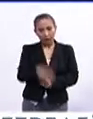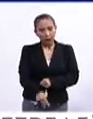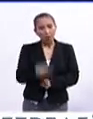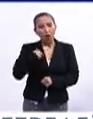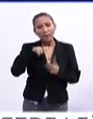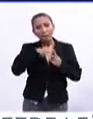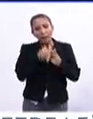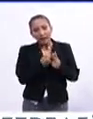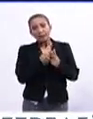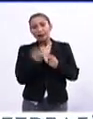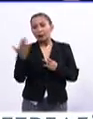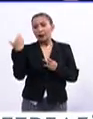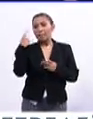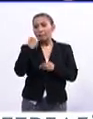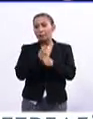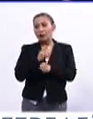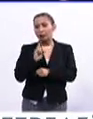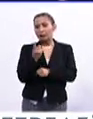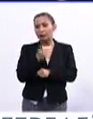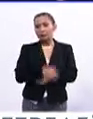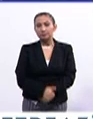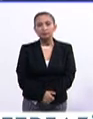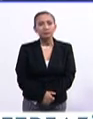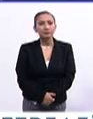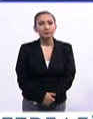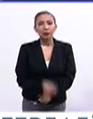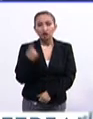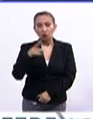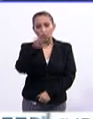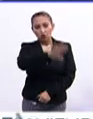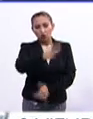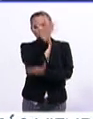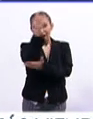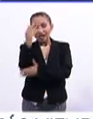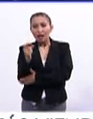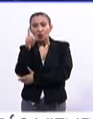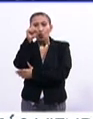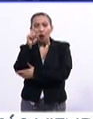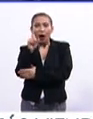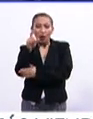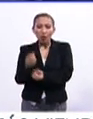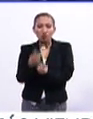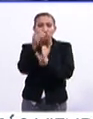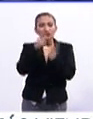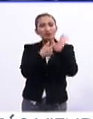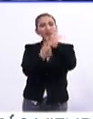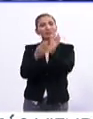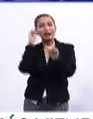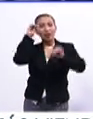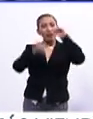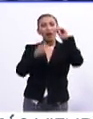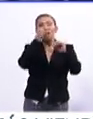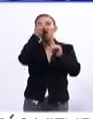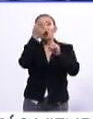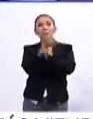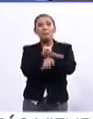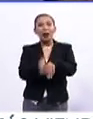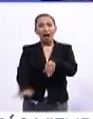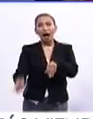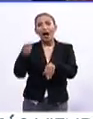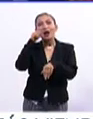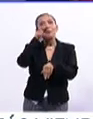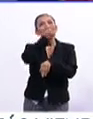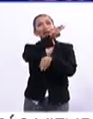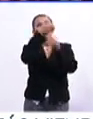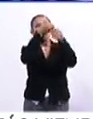a partir del pasado 1 de diciembre. En sus áreas verdes y fuentes se mostraron mensajes elaborados con flores blancas en los que